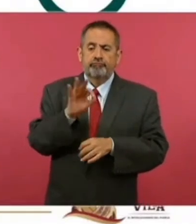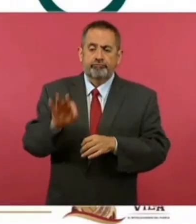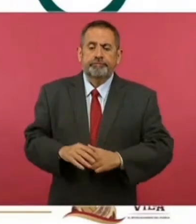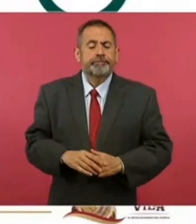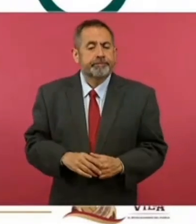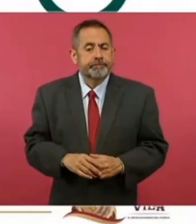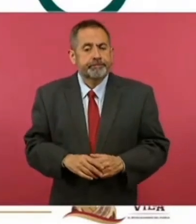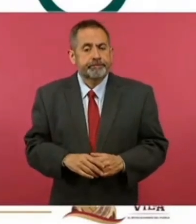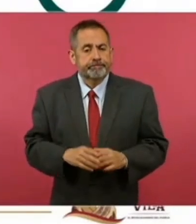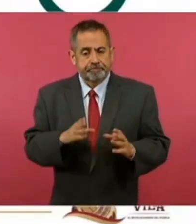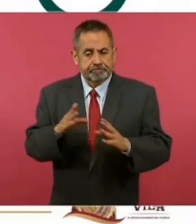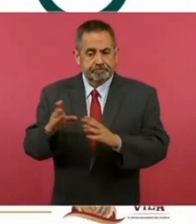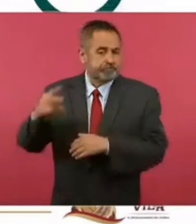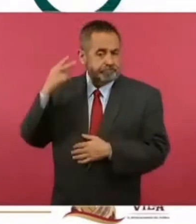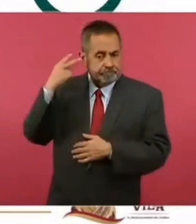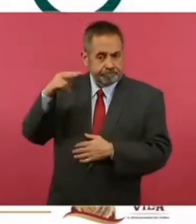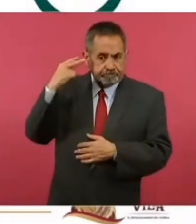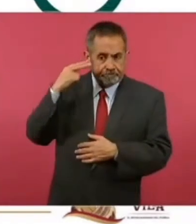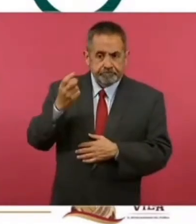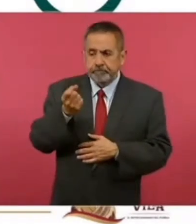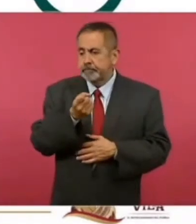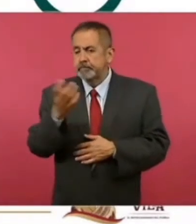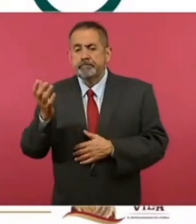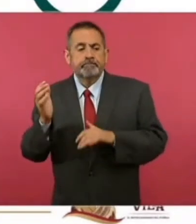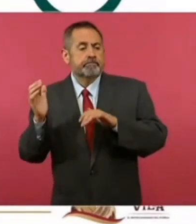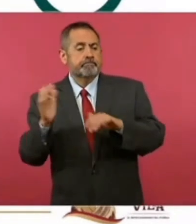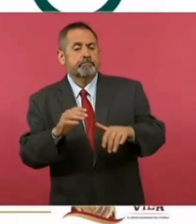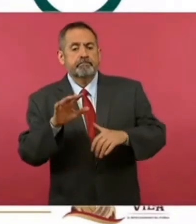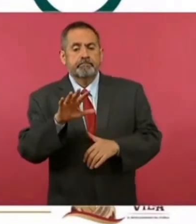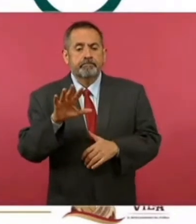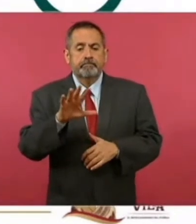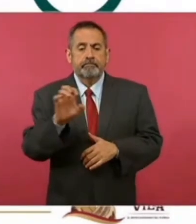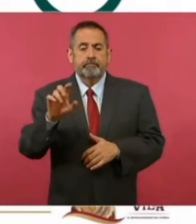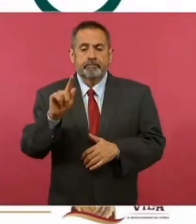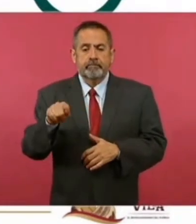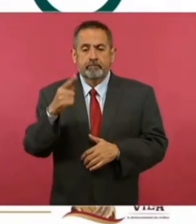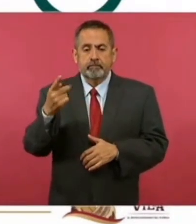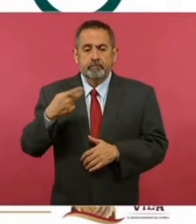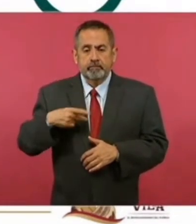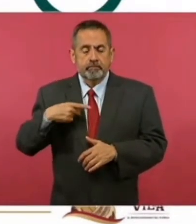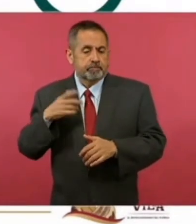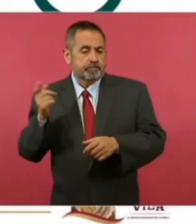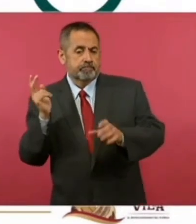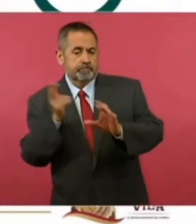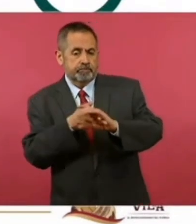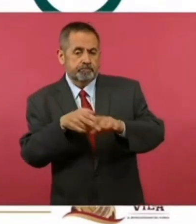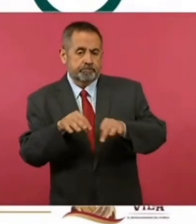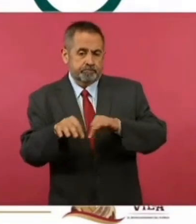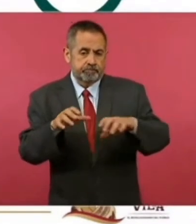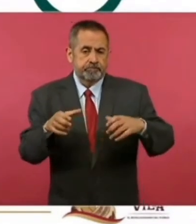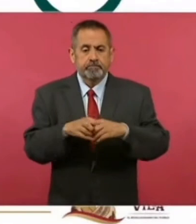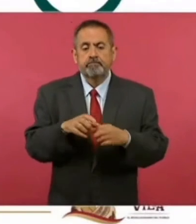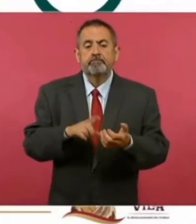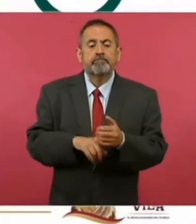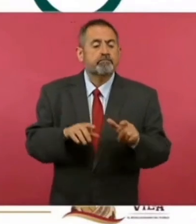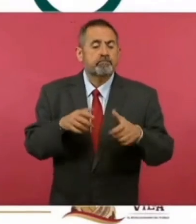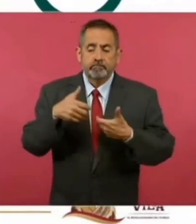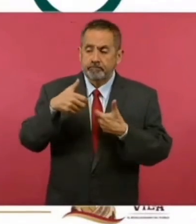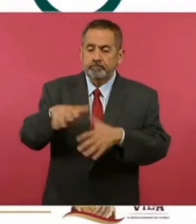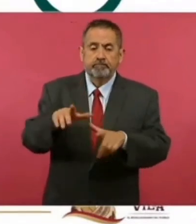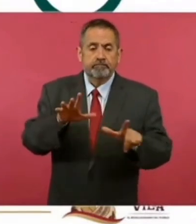caso de Veracruz hay una suma de quinientos setenta y un médicas y médicos especialistas se ha invertido un total de